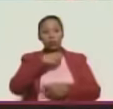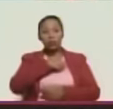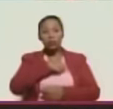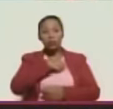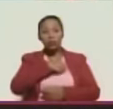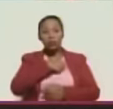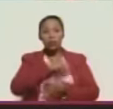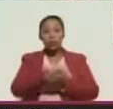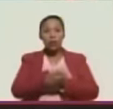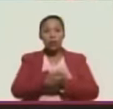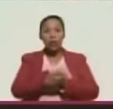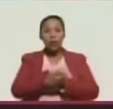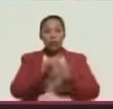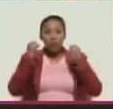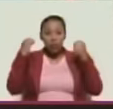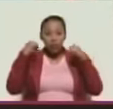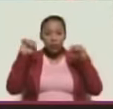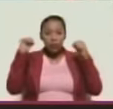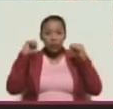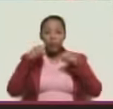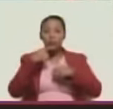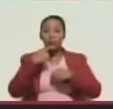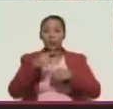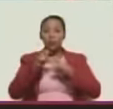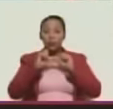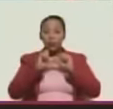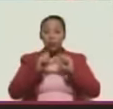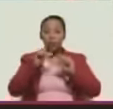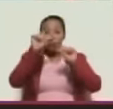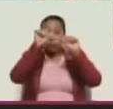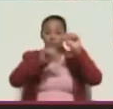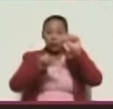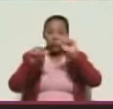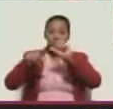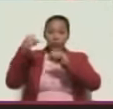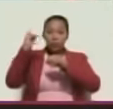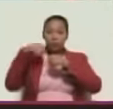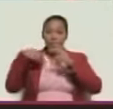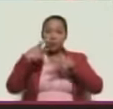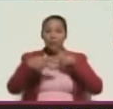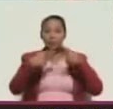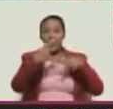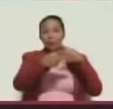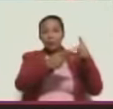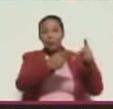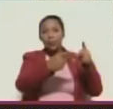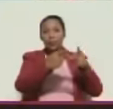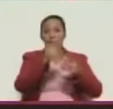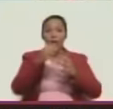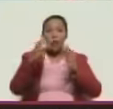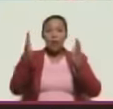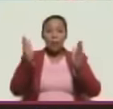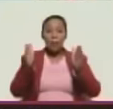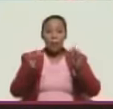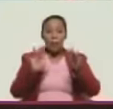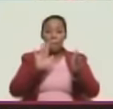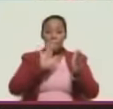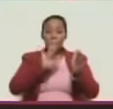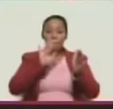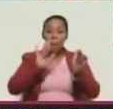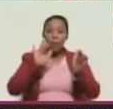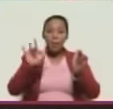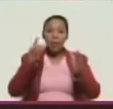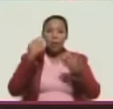participación en el simulacro además ha dicho que continúan las auditorías proceso la auditoría de producción de las máquinas que culmina el 24 de noviembre sigue la